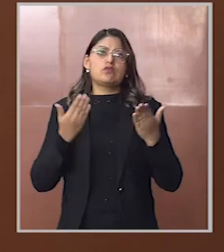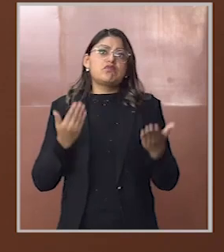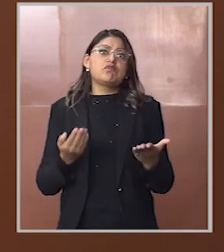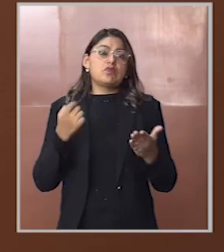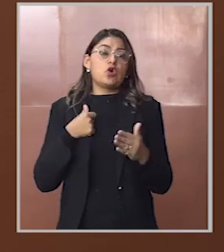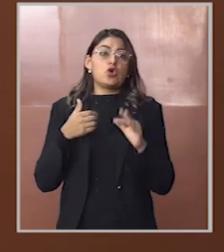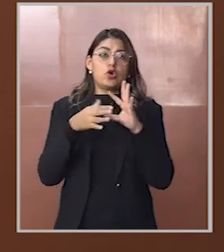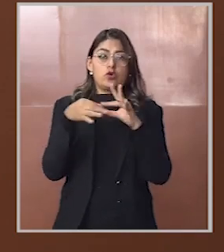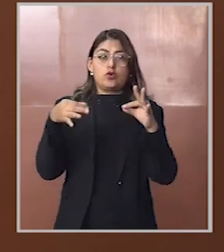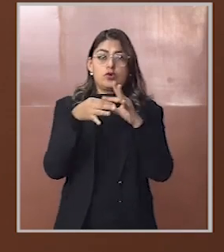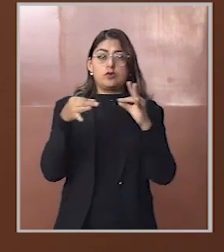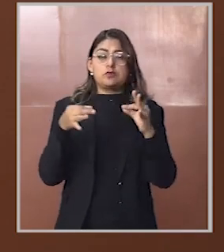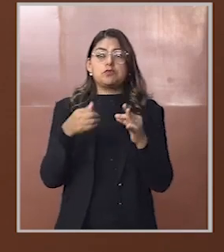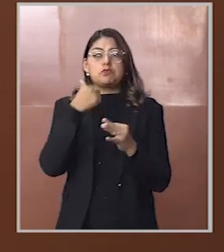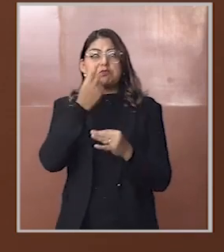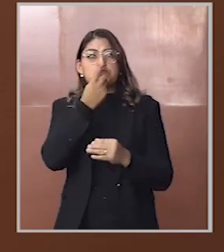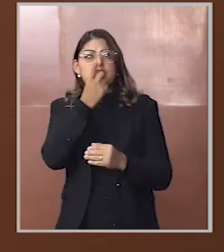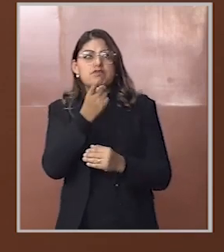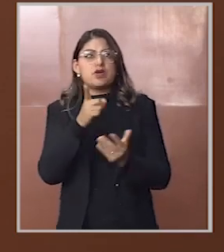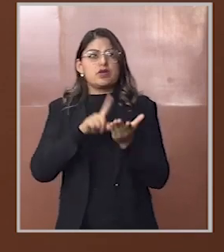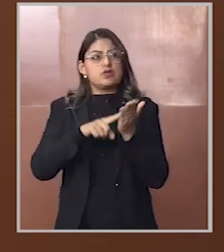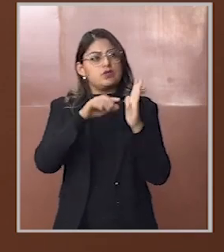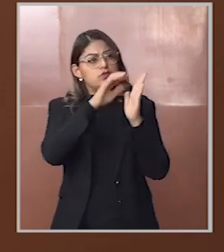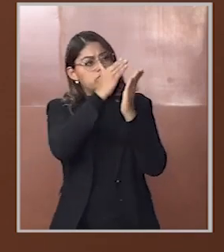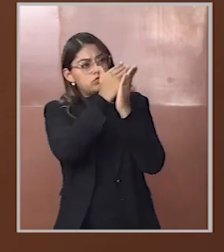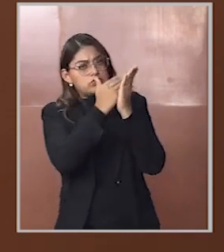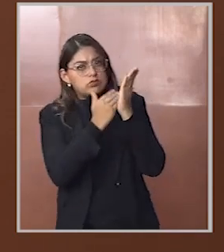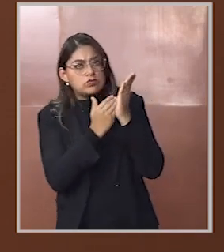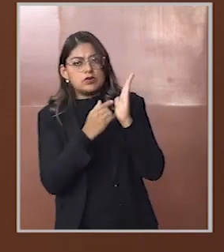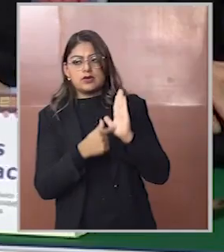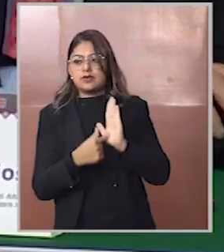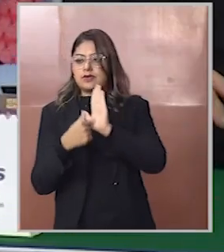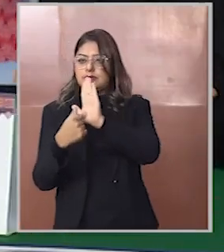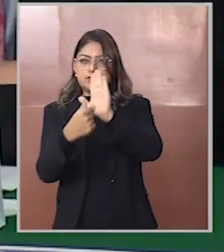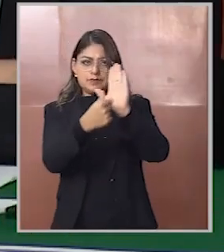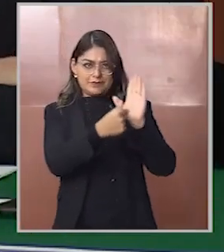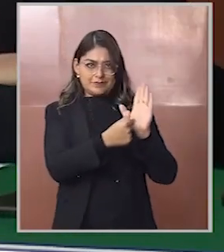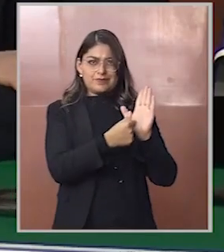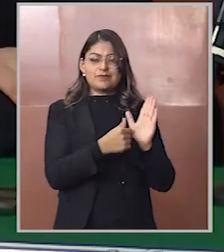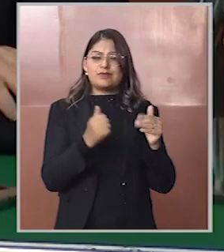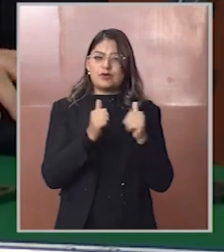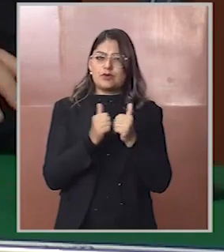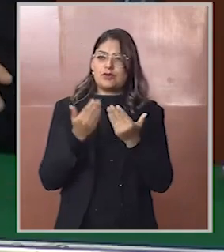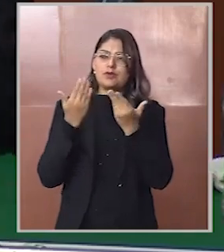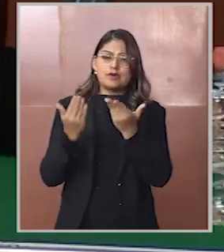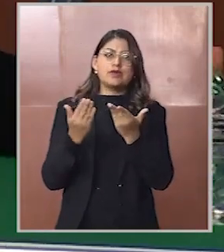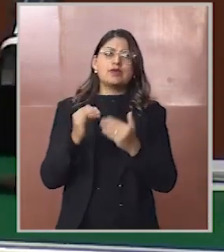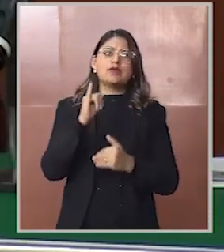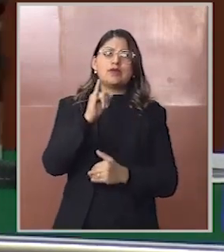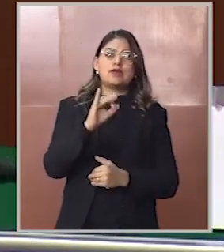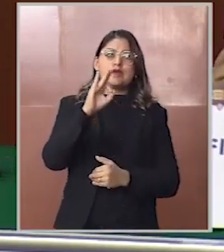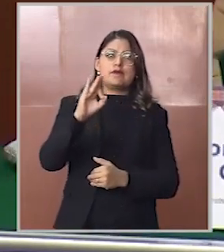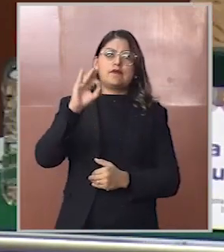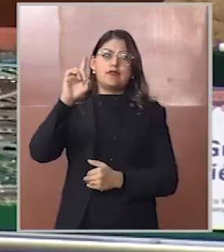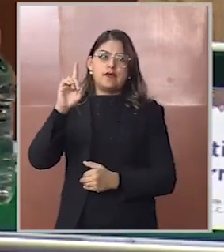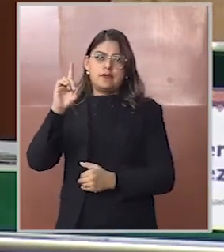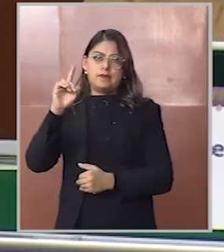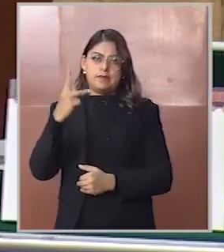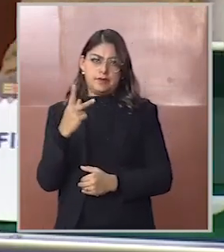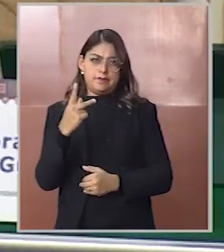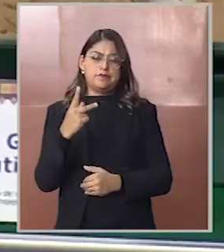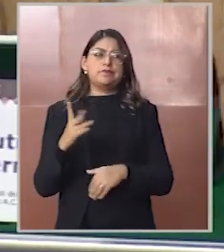en tal sentido me gustaría vincular el contenido de los documentos que hoy se presentan con el quehacer del Instituto Federal de defensoría